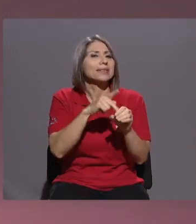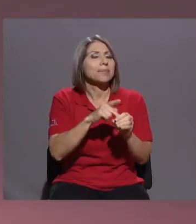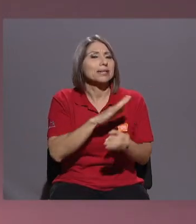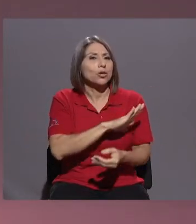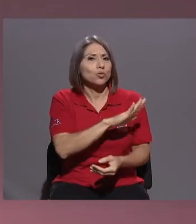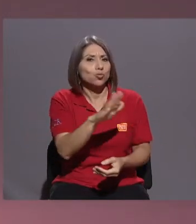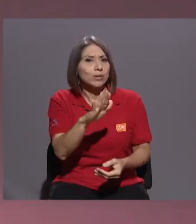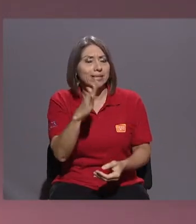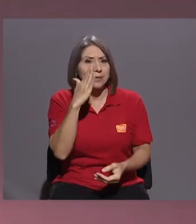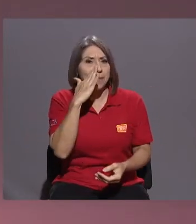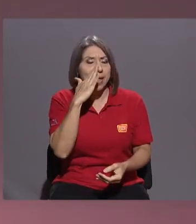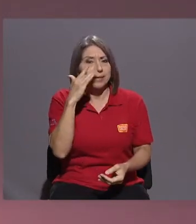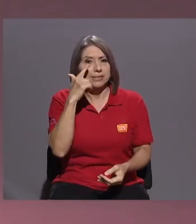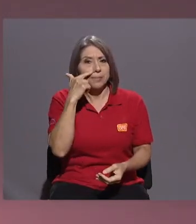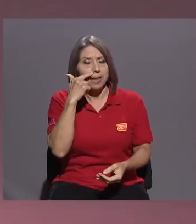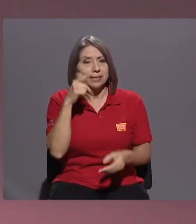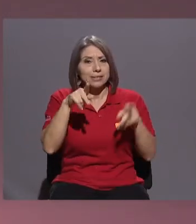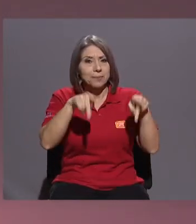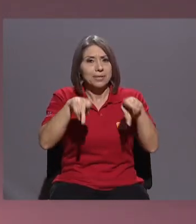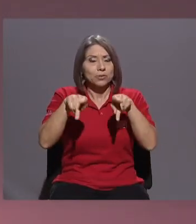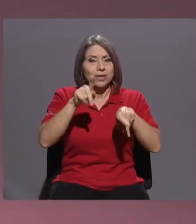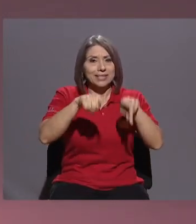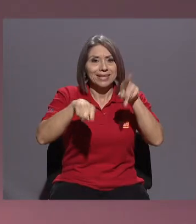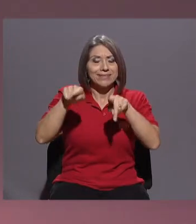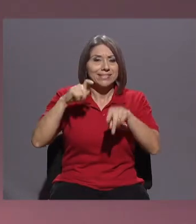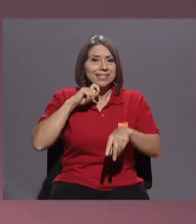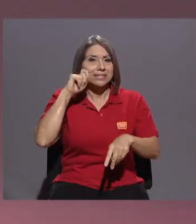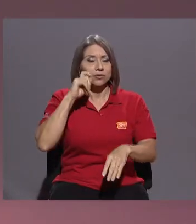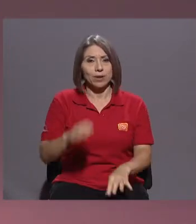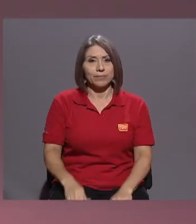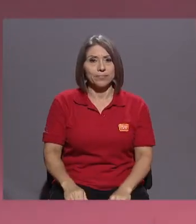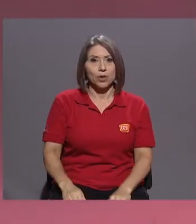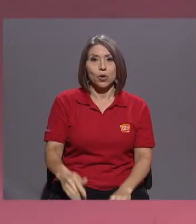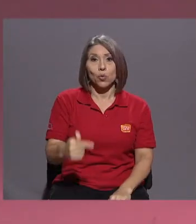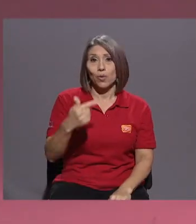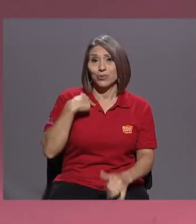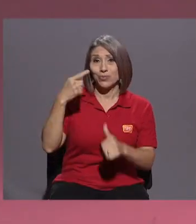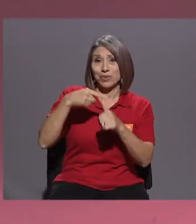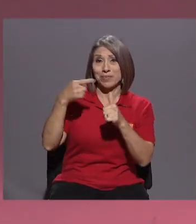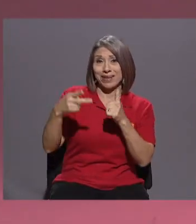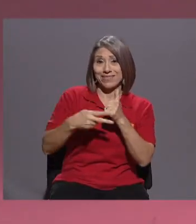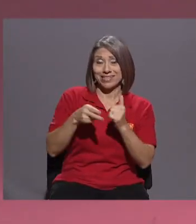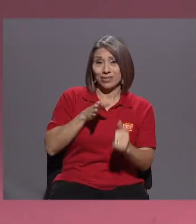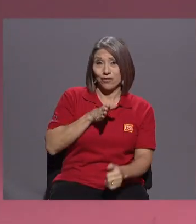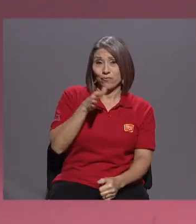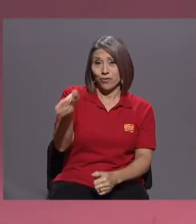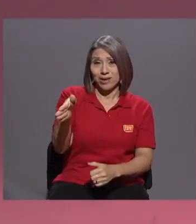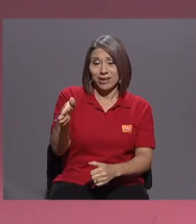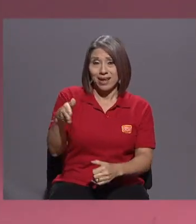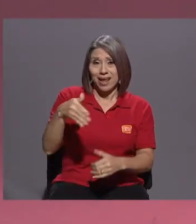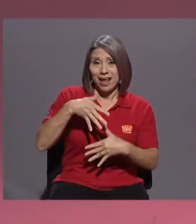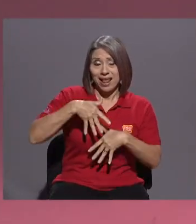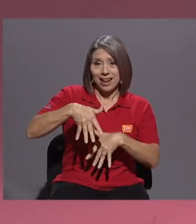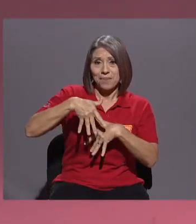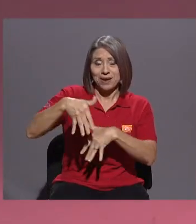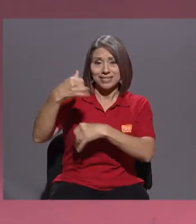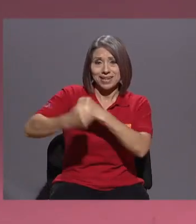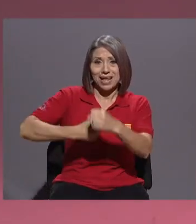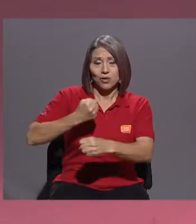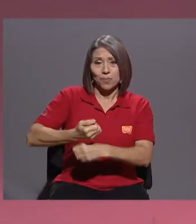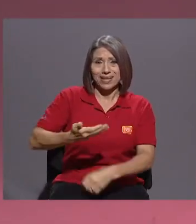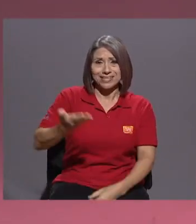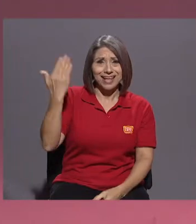Que tuvieron ustedes Madres y padres De personas De la diversidad sexual? Cuando yo fui Por primera vez A la marcha El año pasado